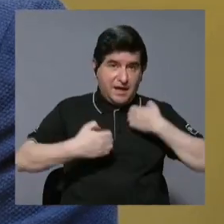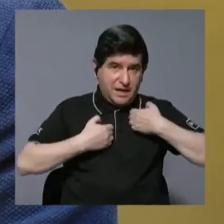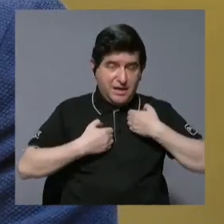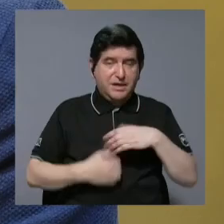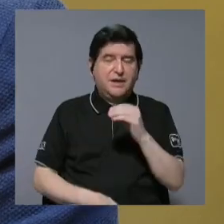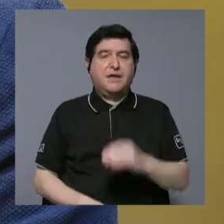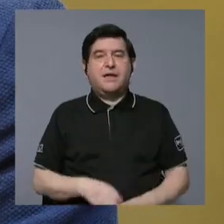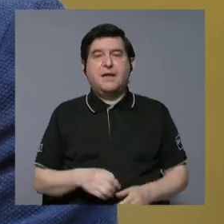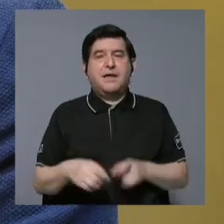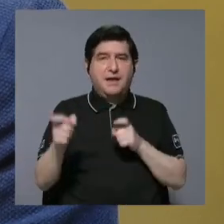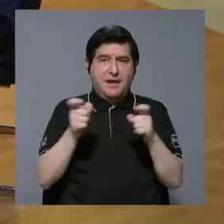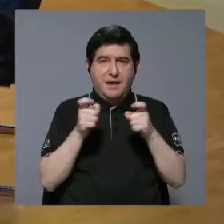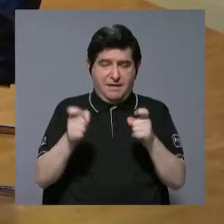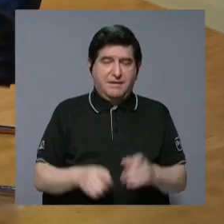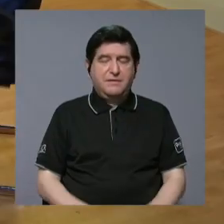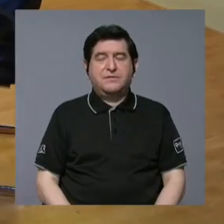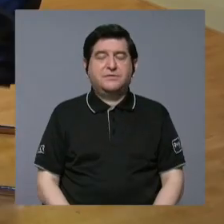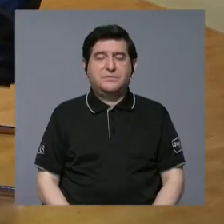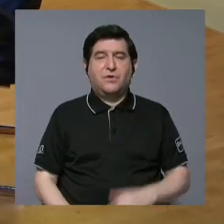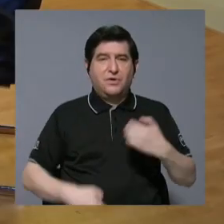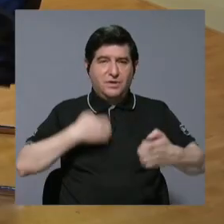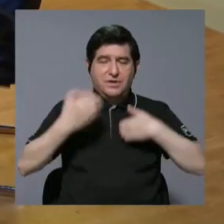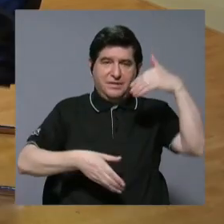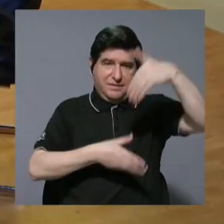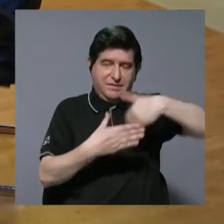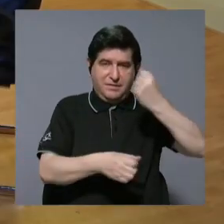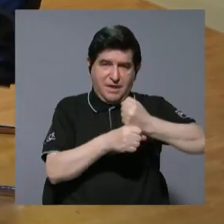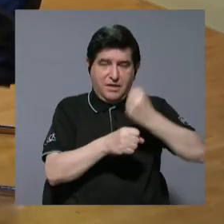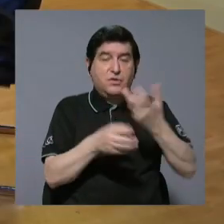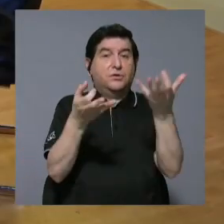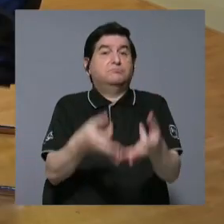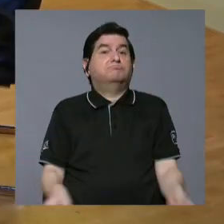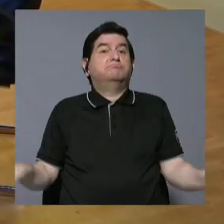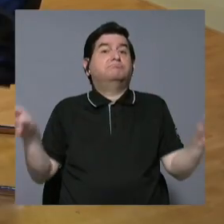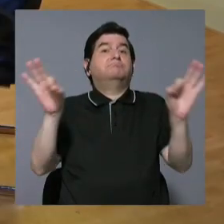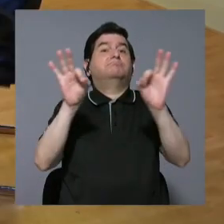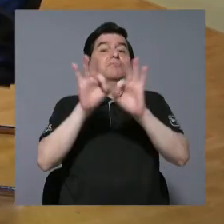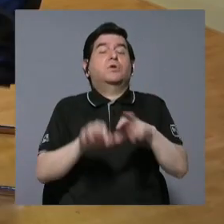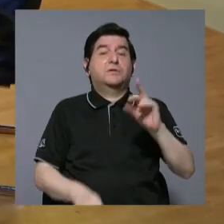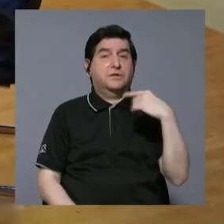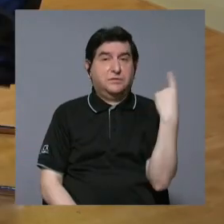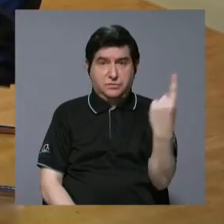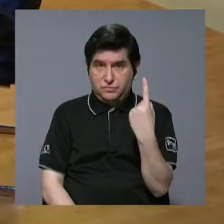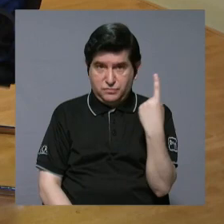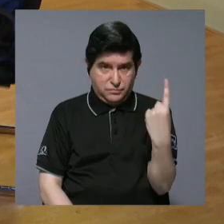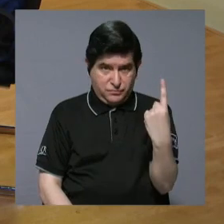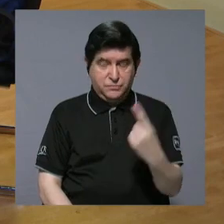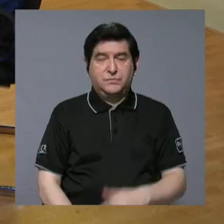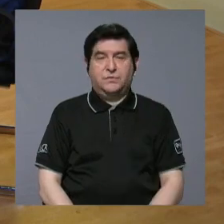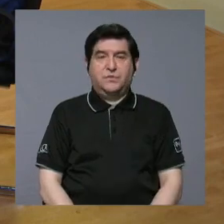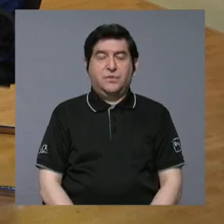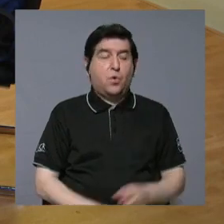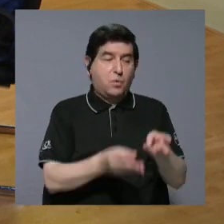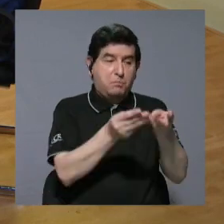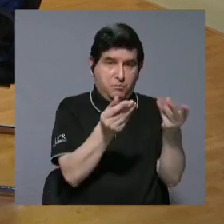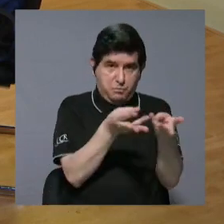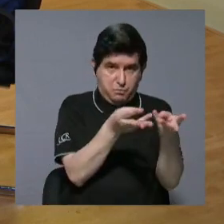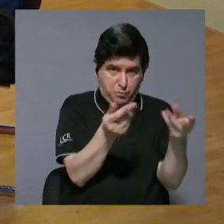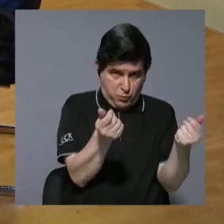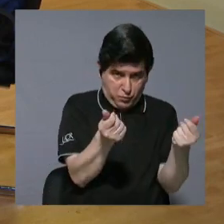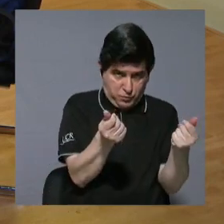gestión de las emociones en el trabajo, que son determinantes para, no solamente para la